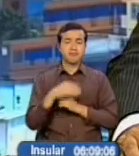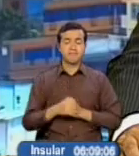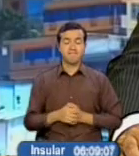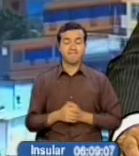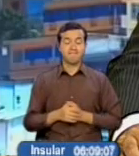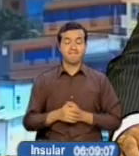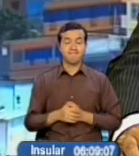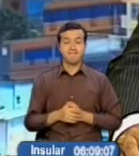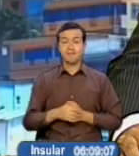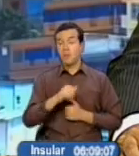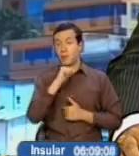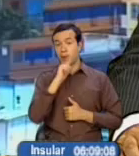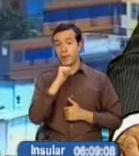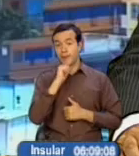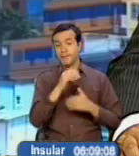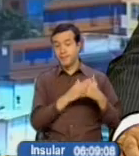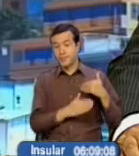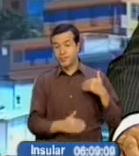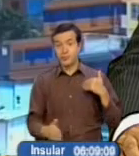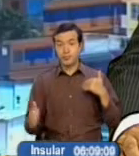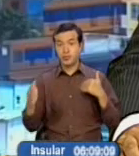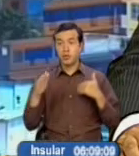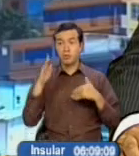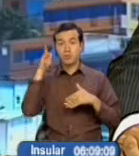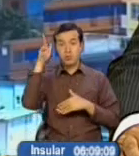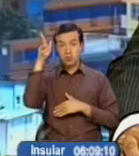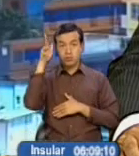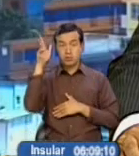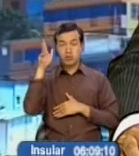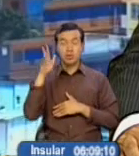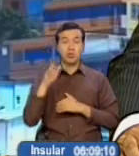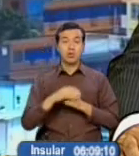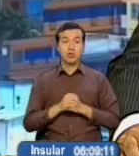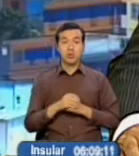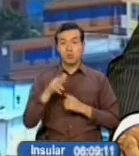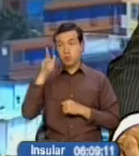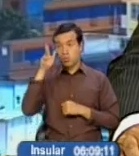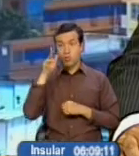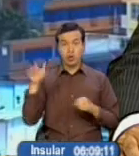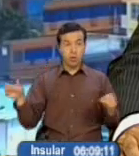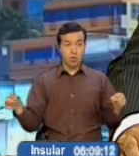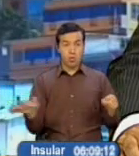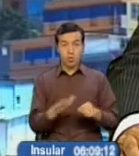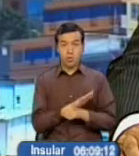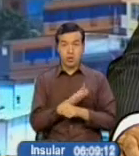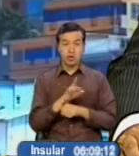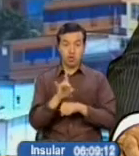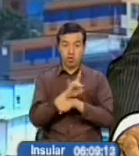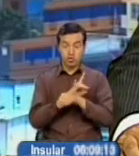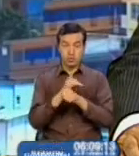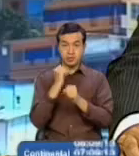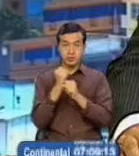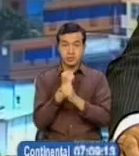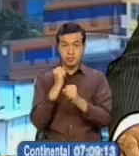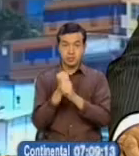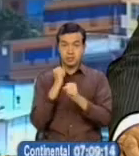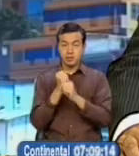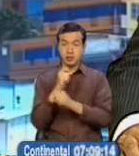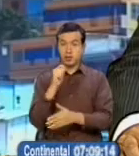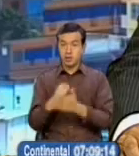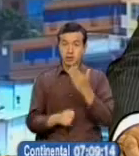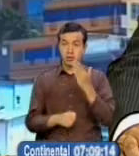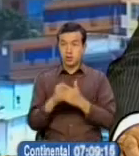que no cubrimos todavía el índice de profesores a tiempo completo con